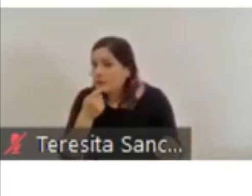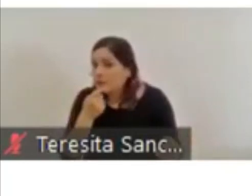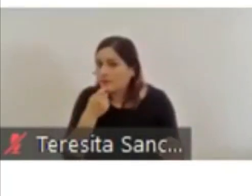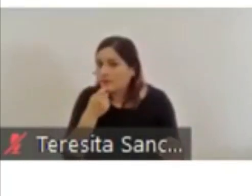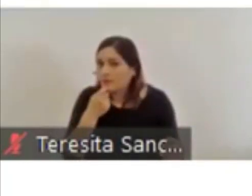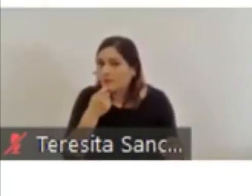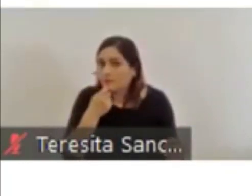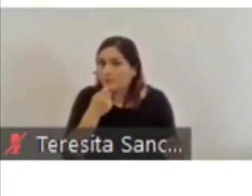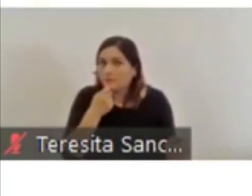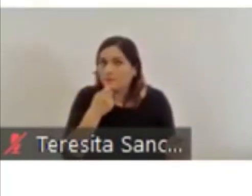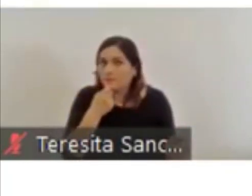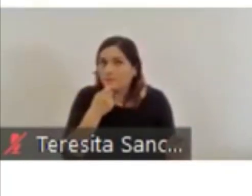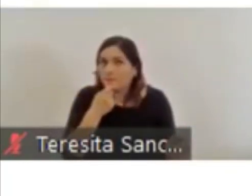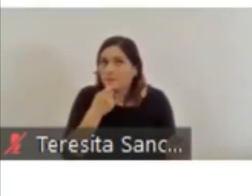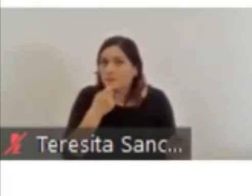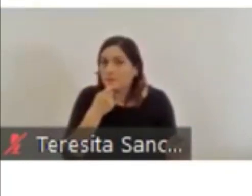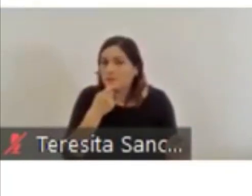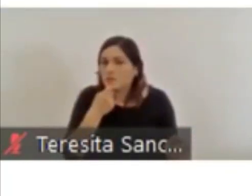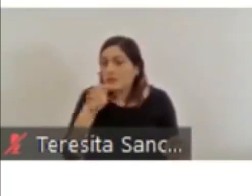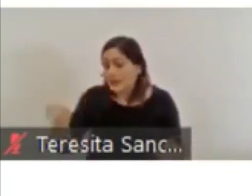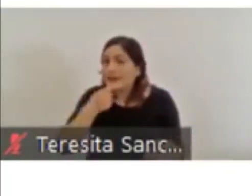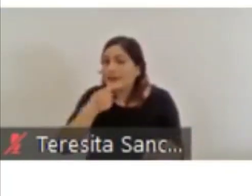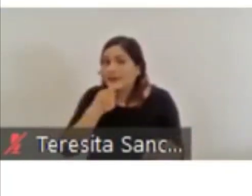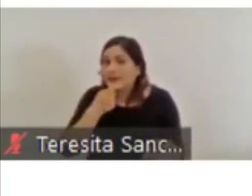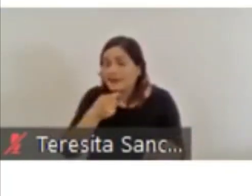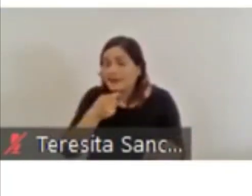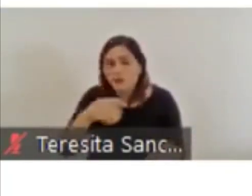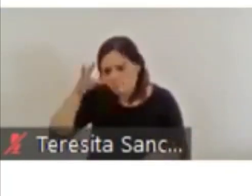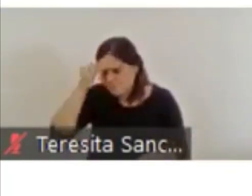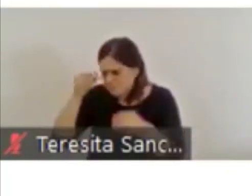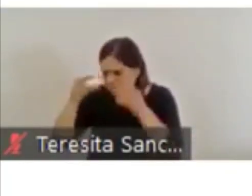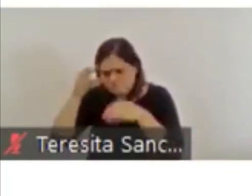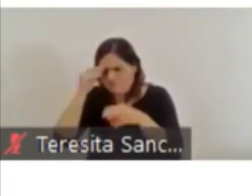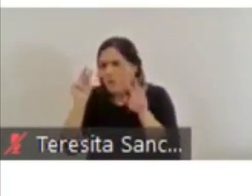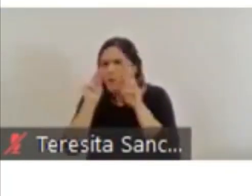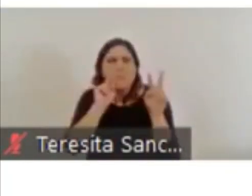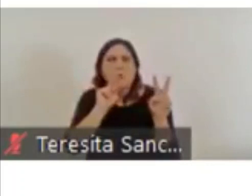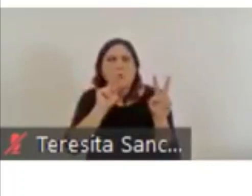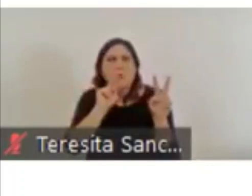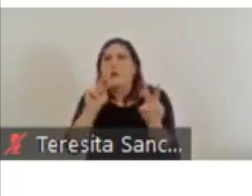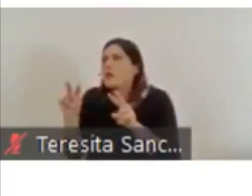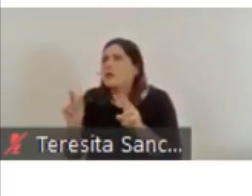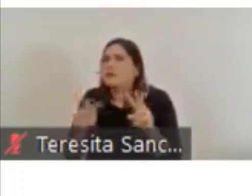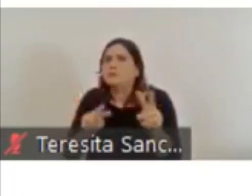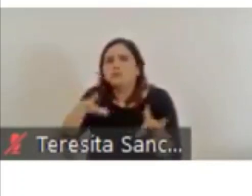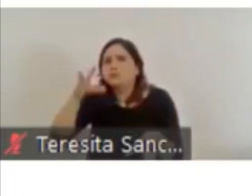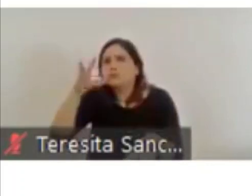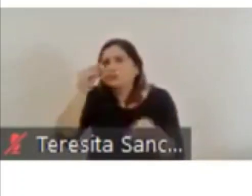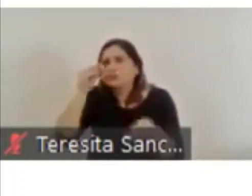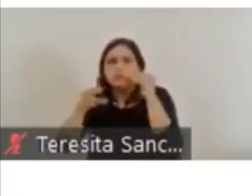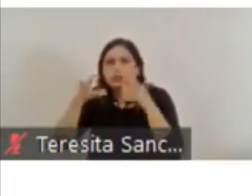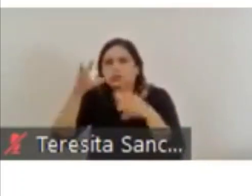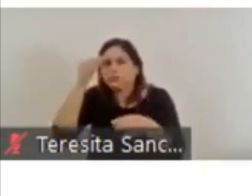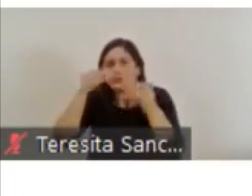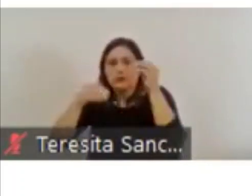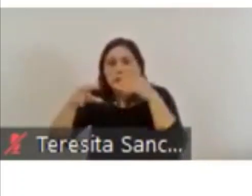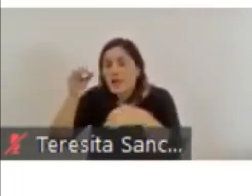pues va a aprender por observación, y lo que nosotros le digamos que haga, pues